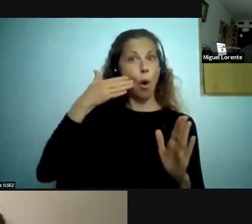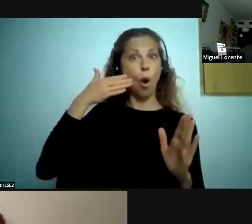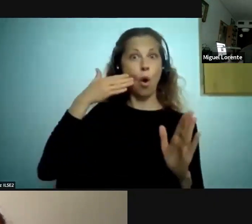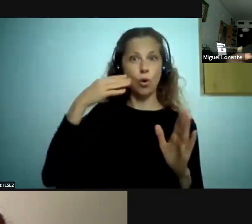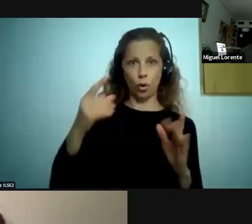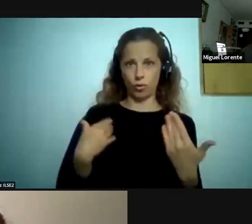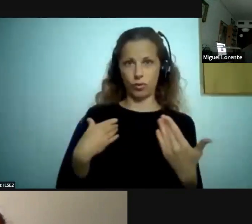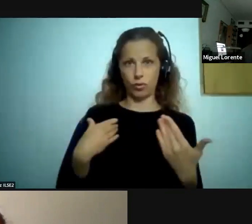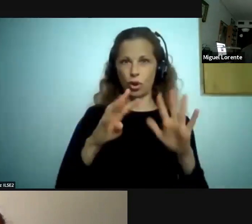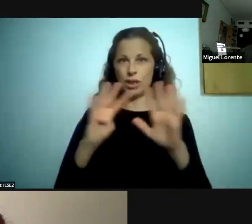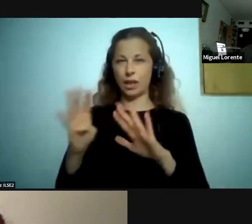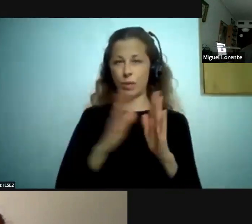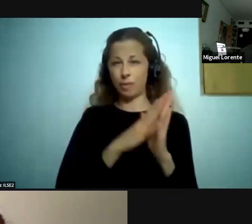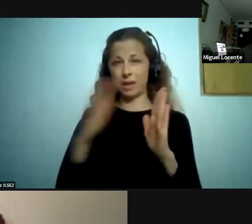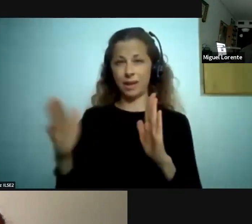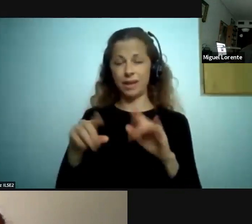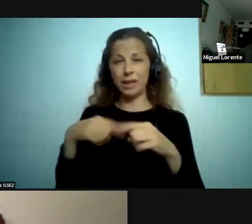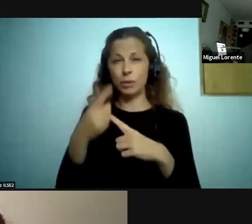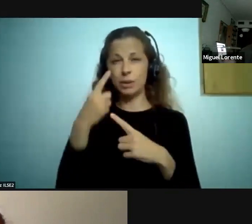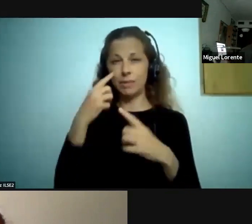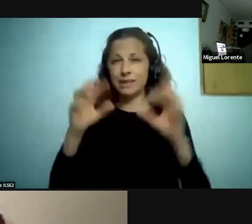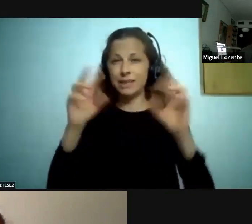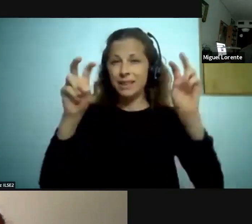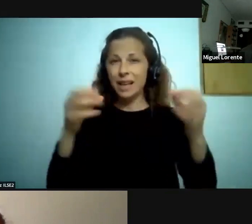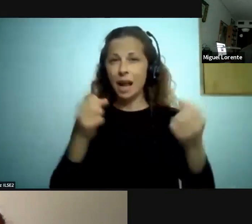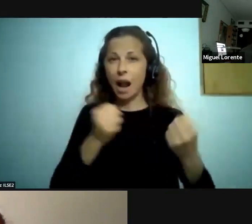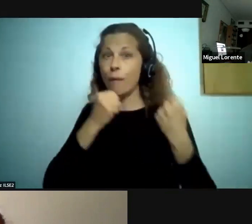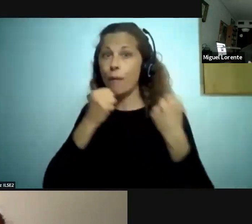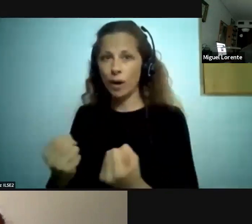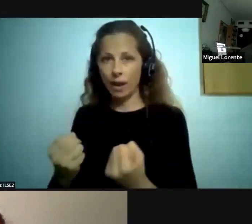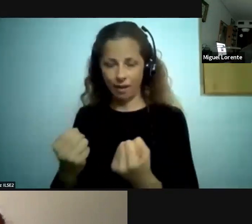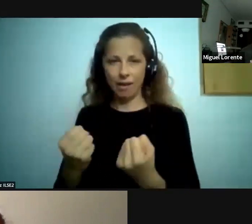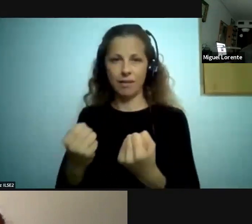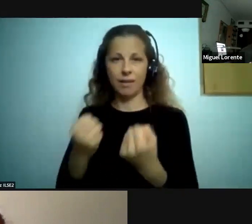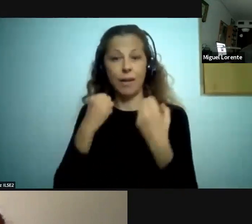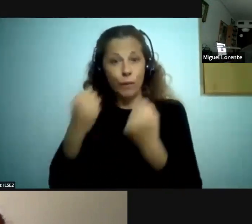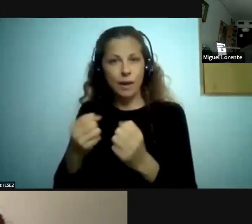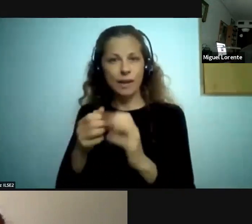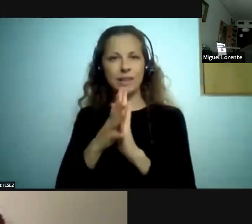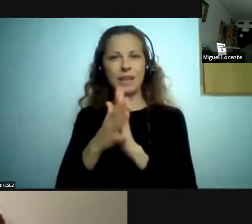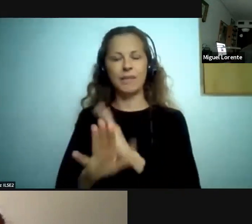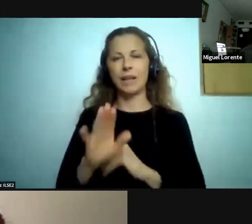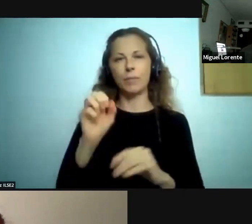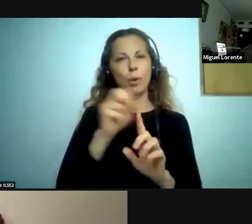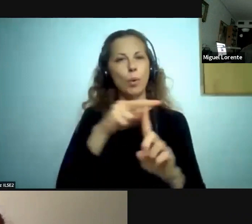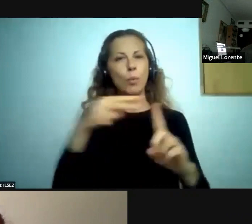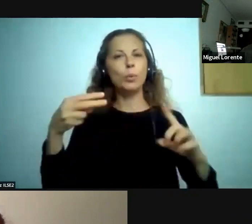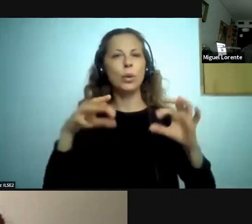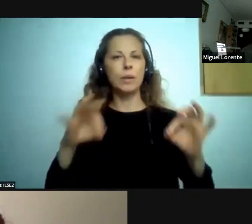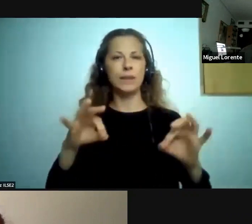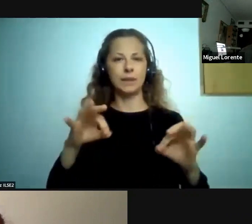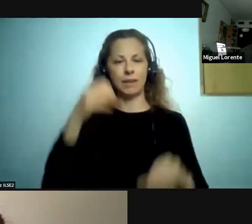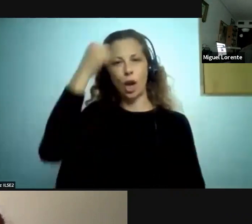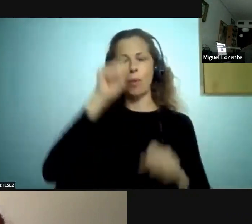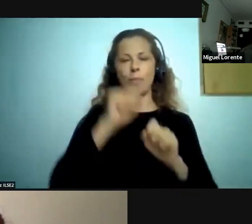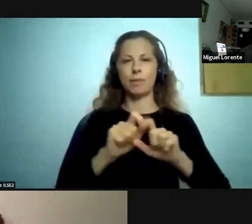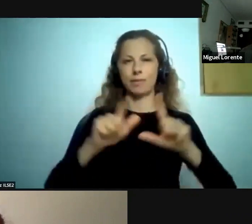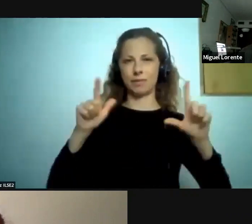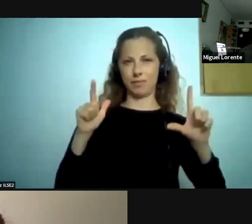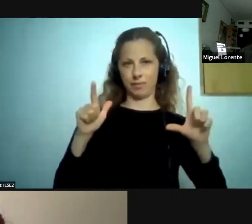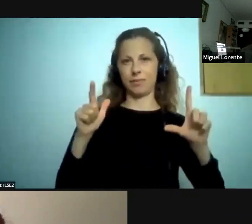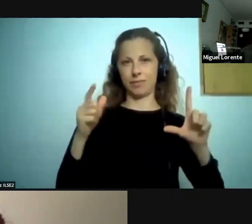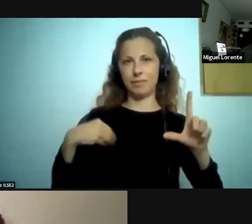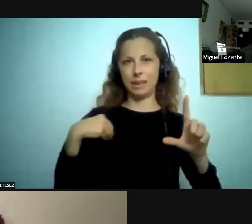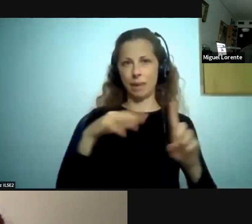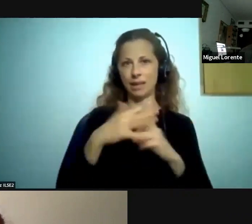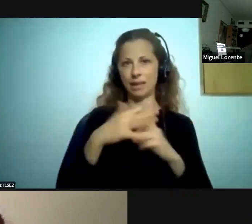después estaba en el grado de fuerza hasta que se transforme, demuestra que todo no deja de ser una visión androcéntrica de esa realidad y que la ley se